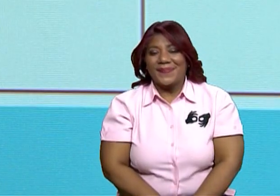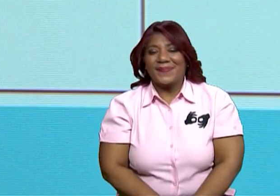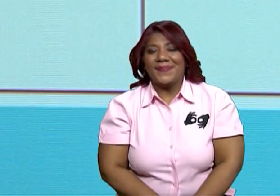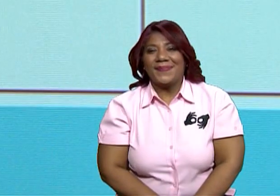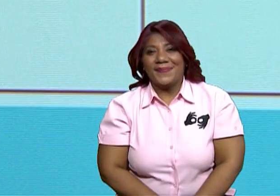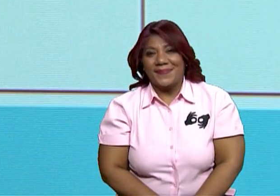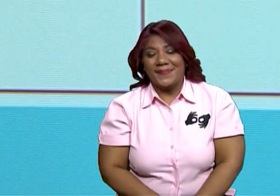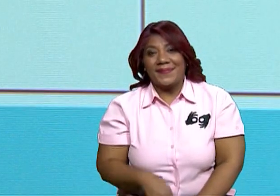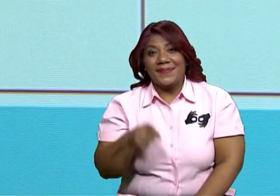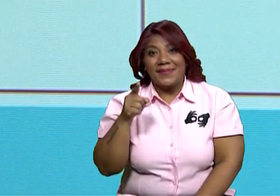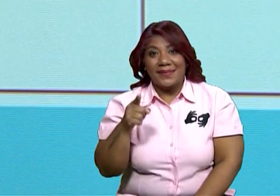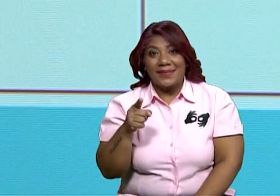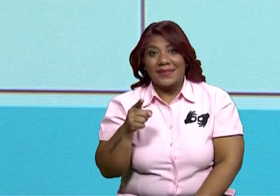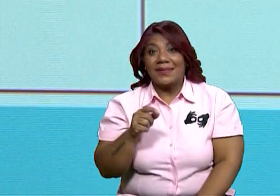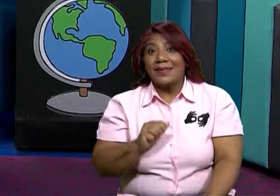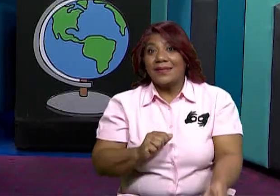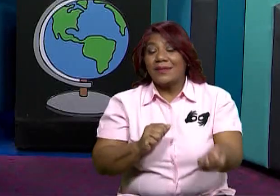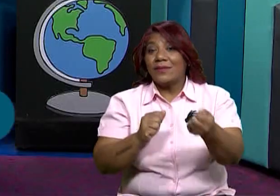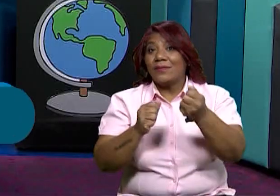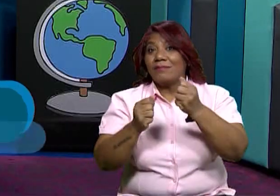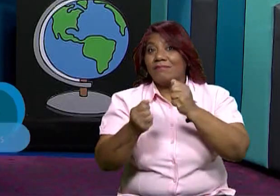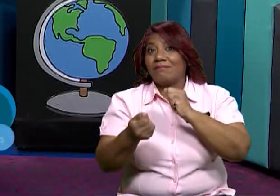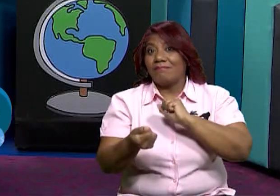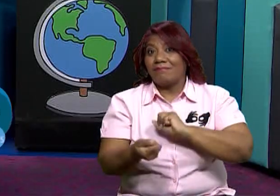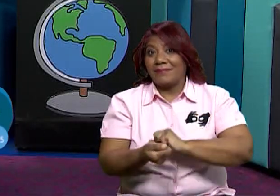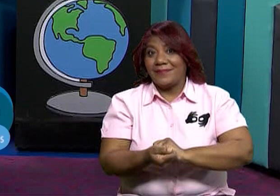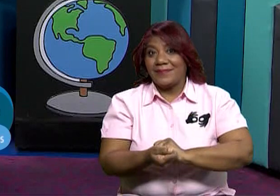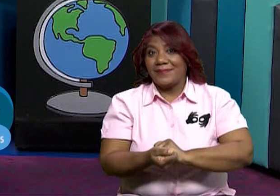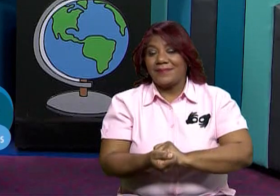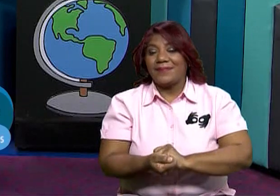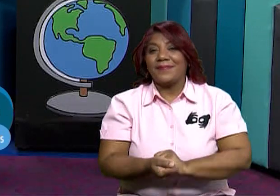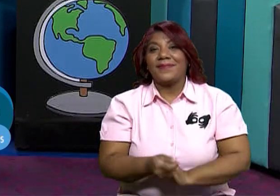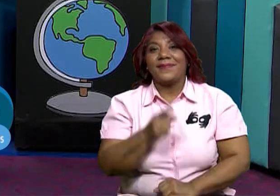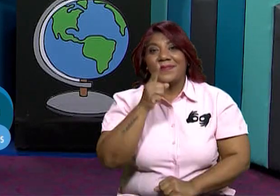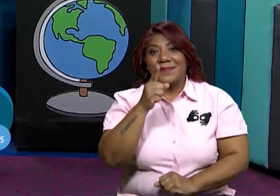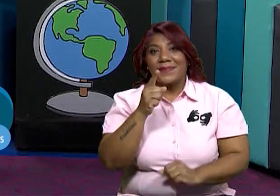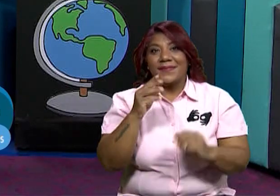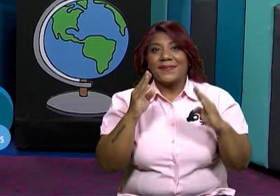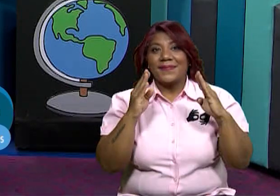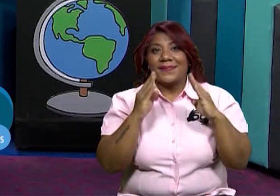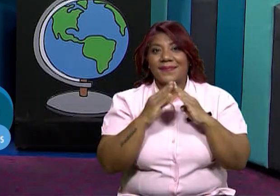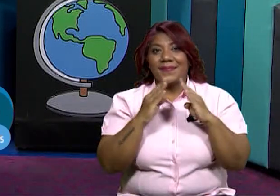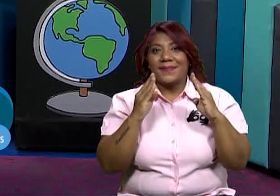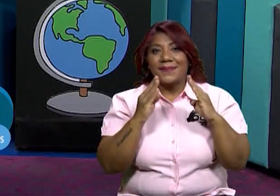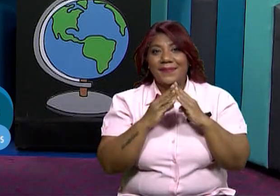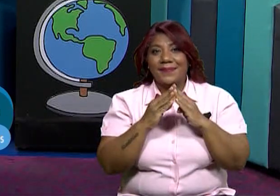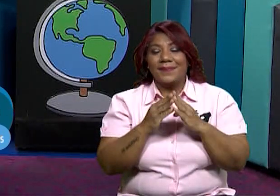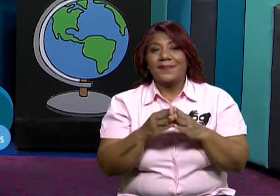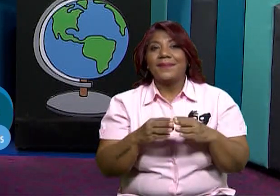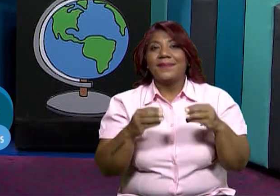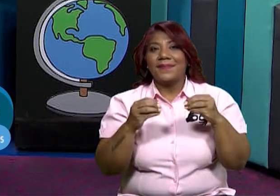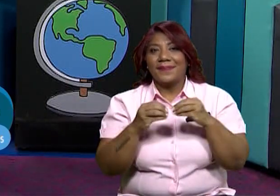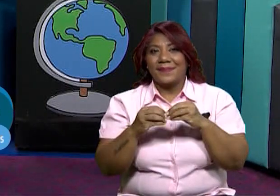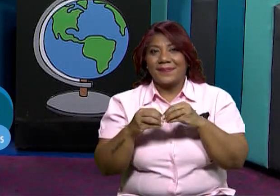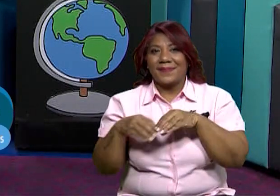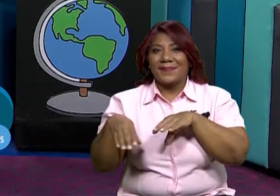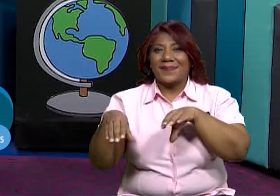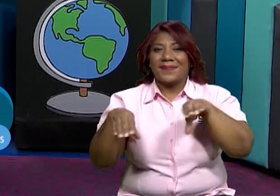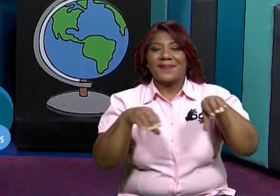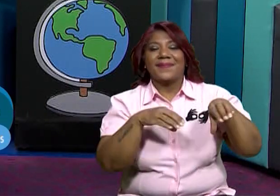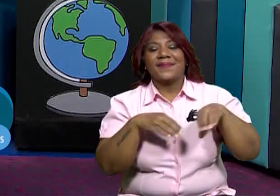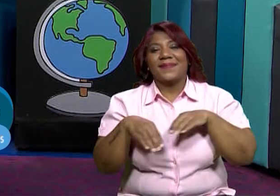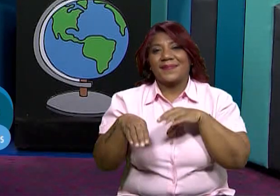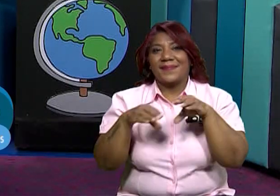Tío, allí tenemos, en casa vas a realizar más actividades y luego